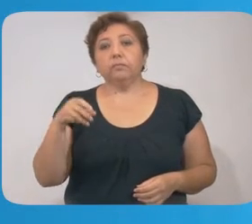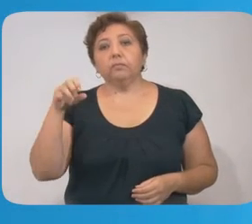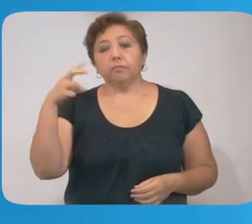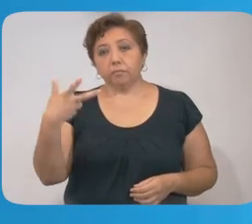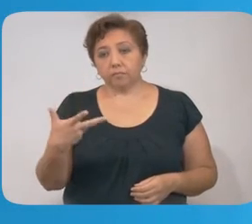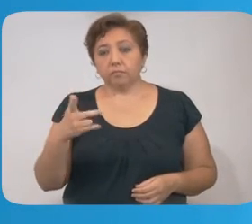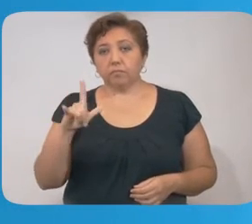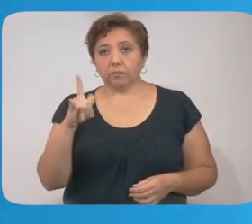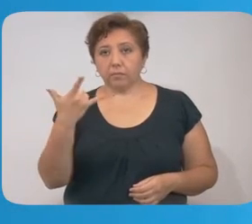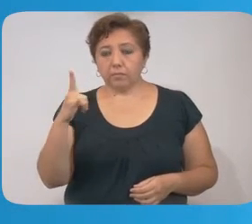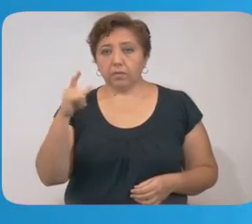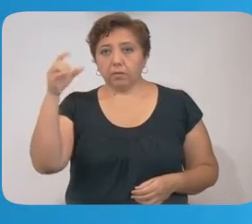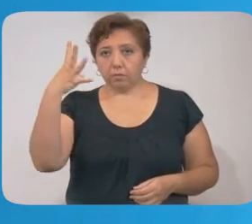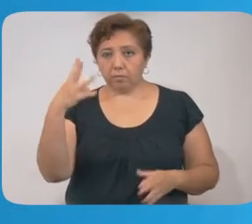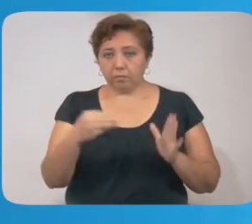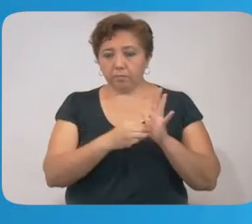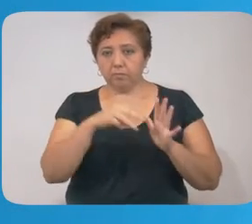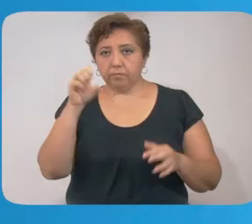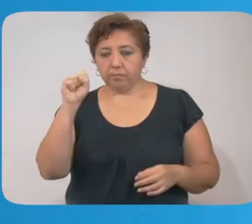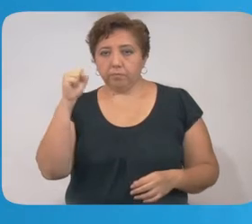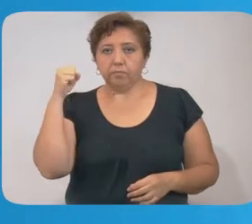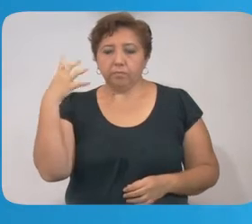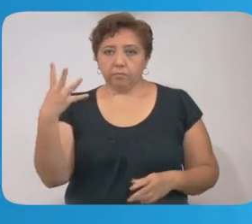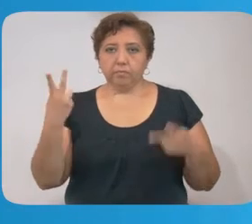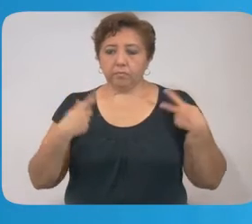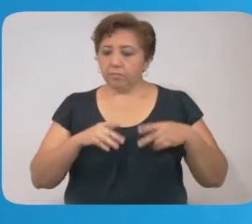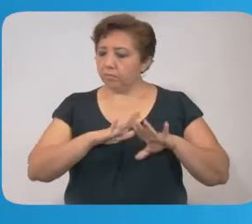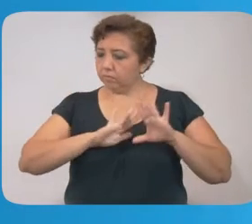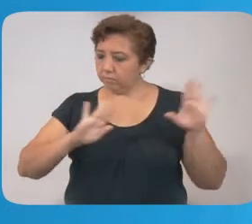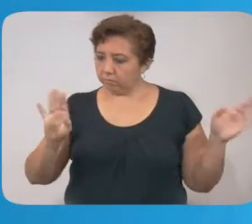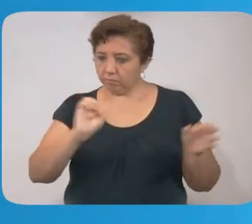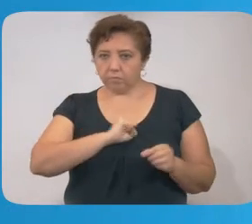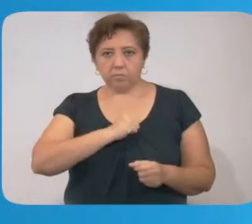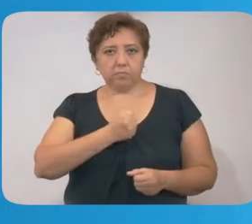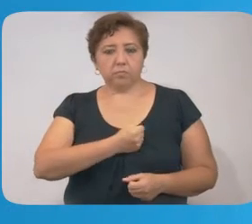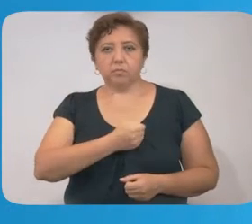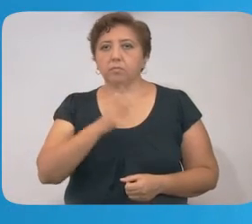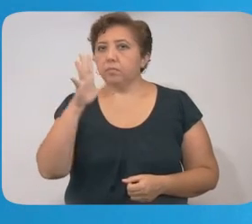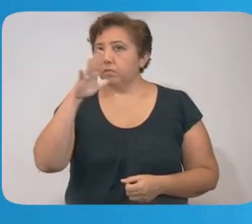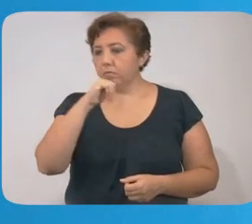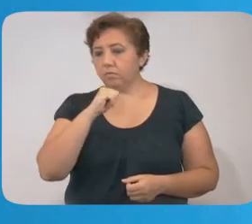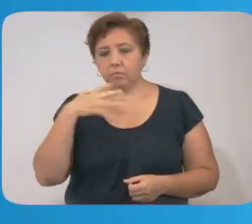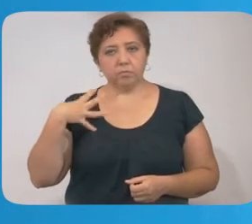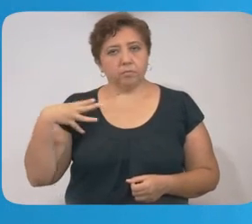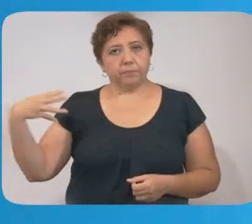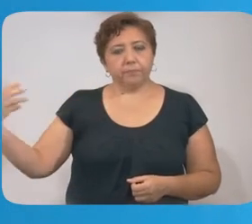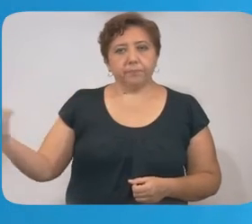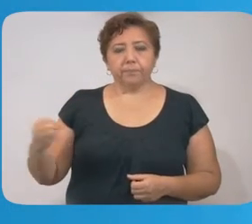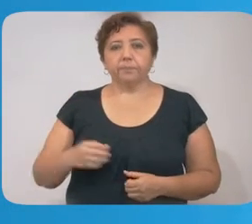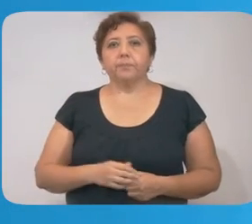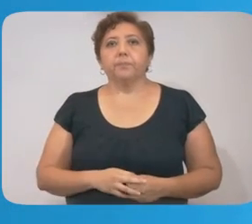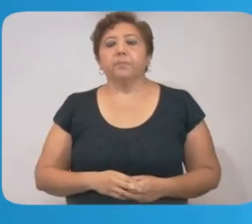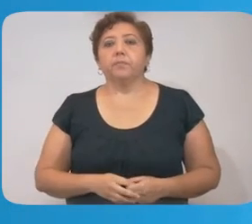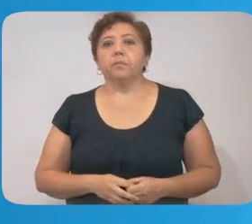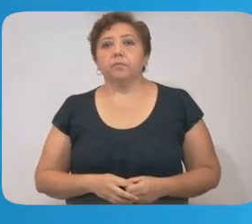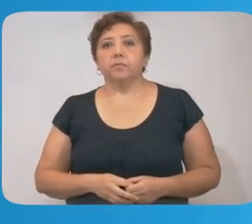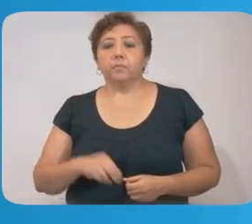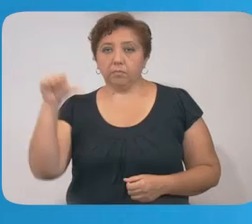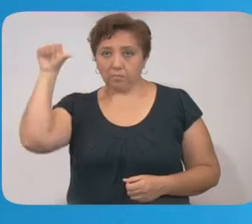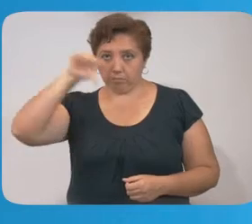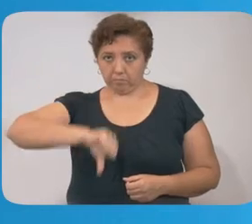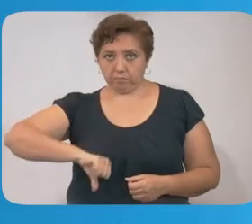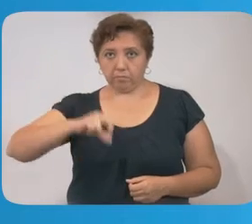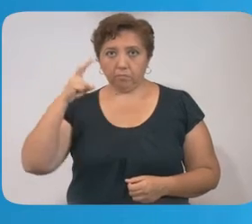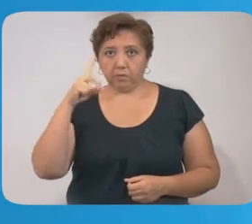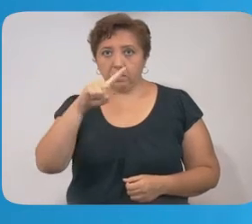8 de julio. 4.064 pacientes ya se recuperaron, no presentan síntomas ni pueden contagiar. Hoy